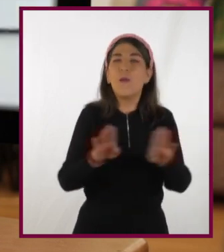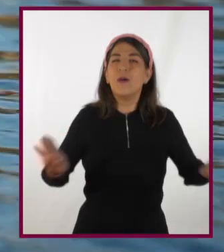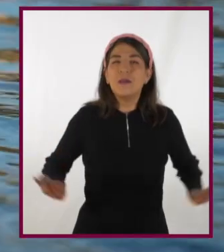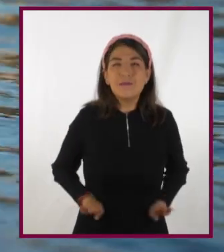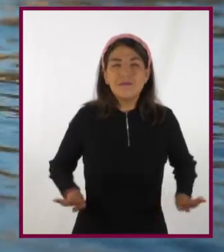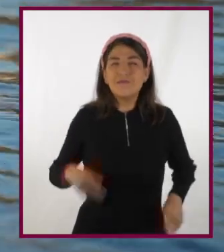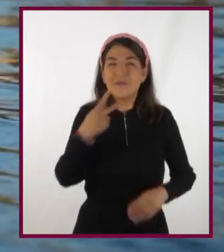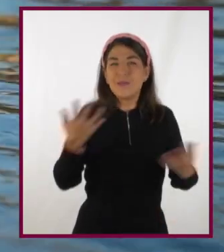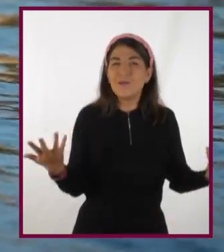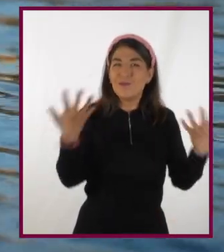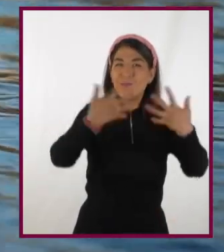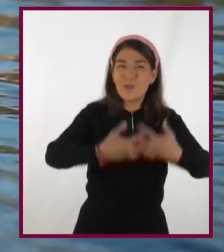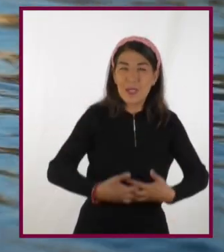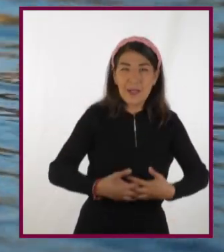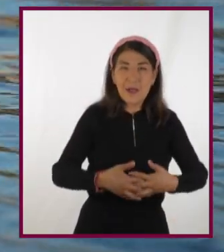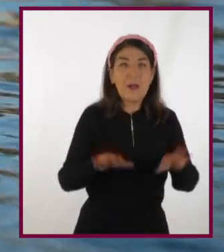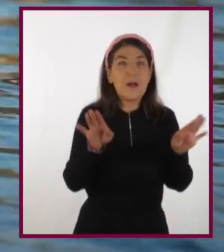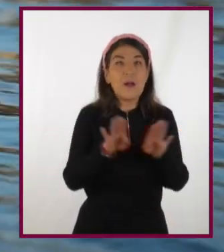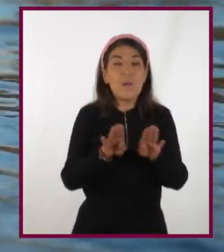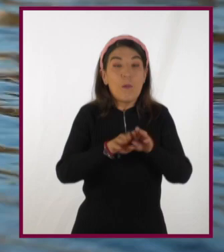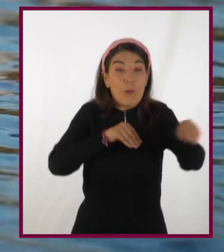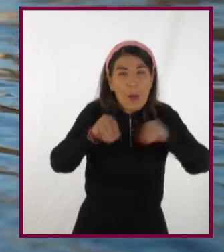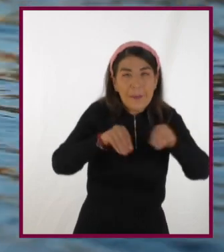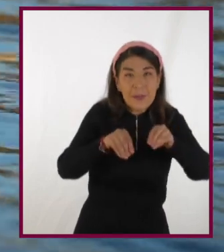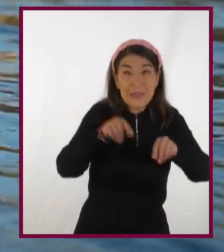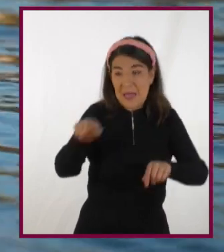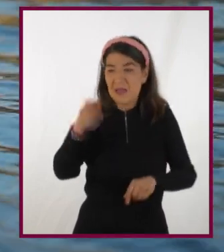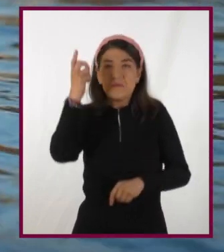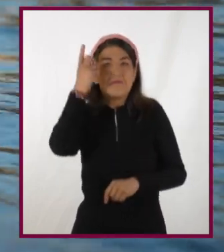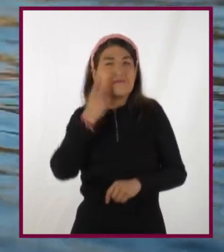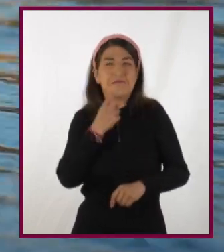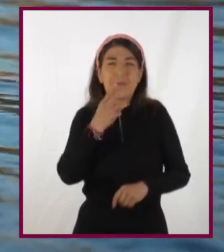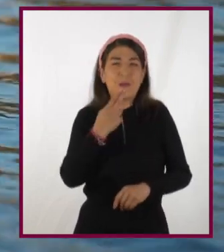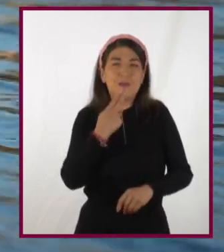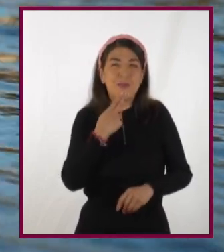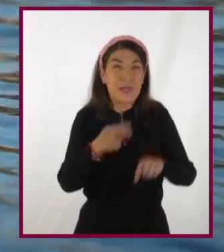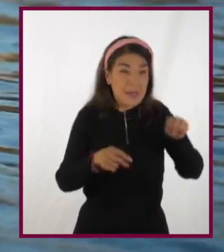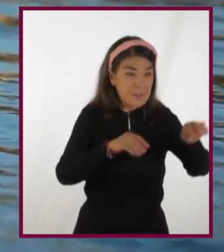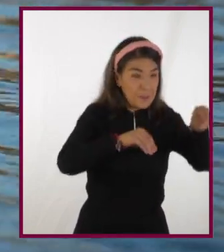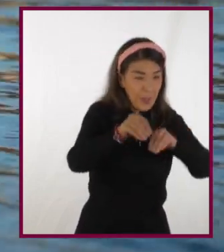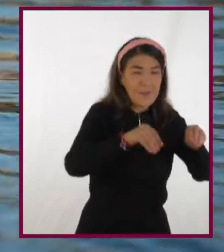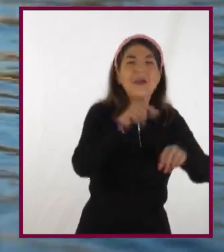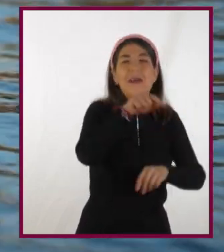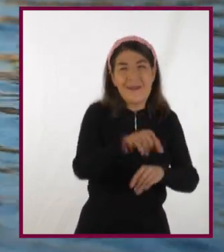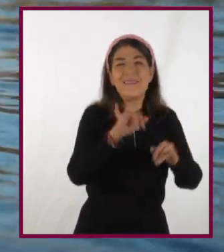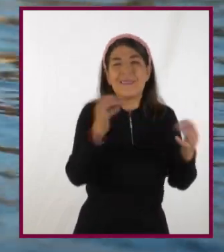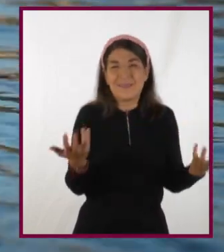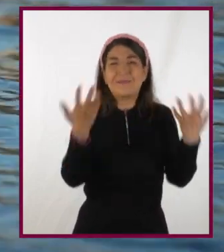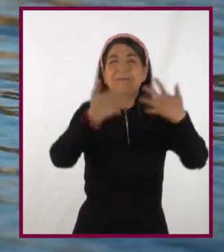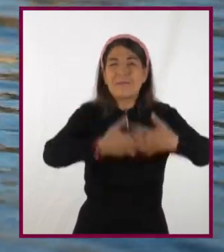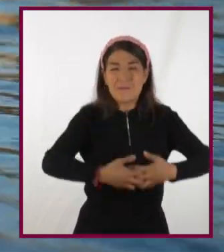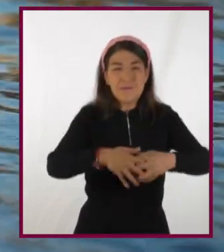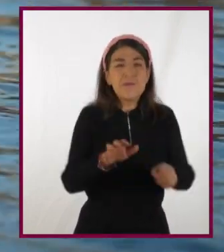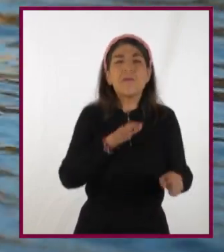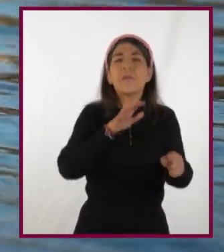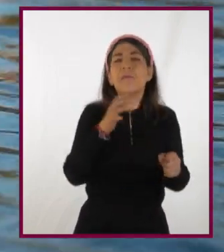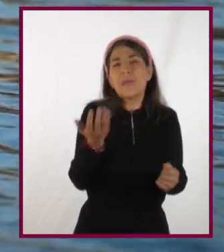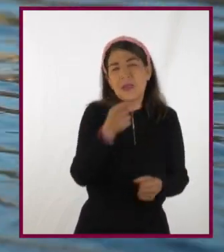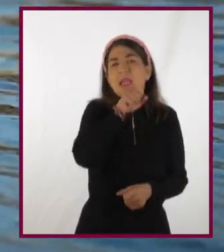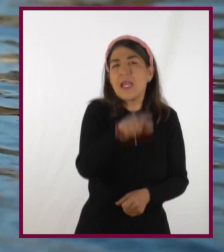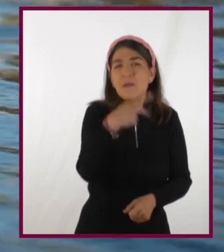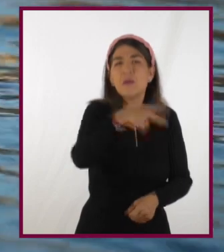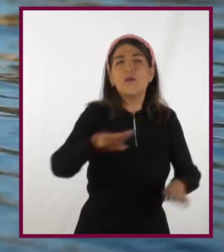cuando fluyen, no cuando están en reposo. Entonces, en general, los fluidos no newtonianos